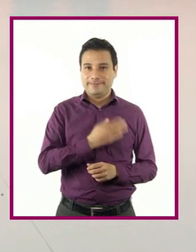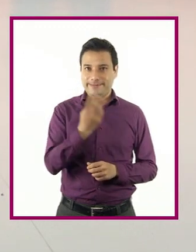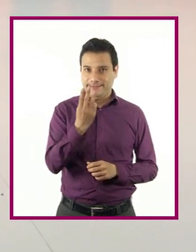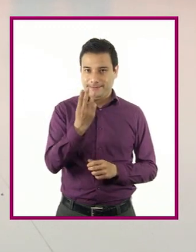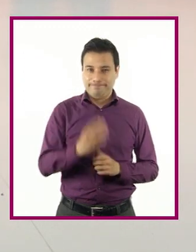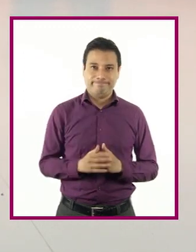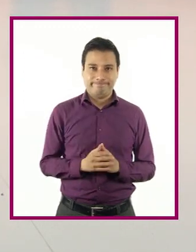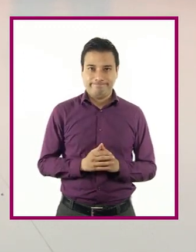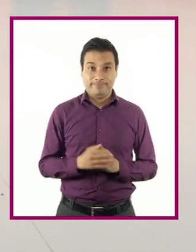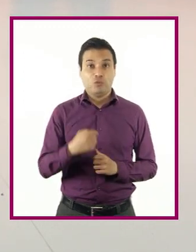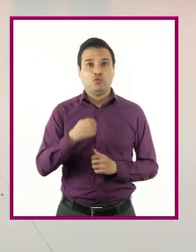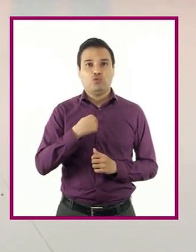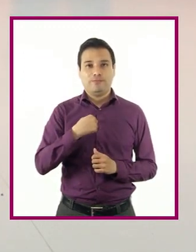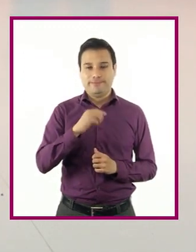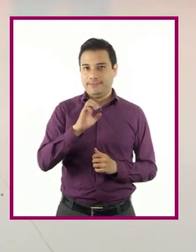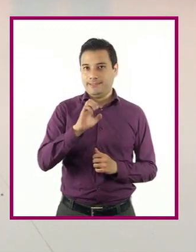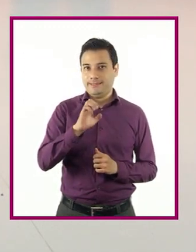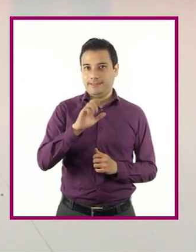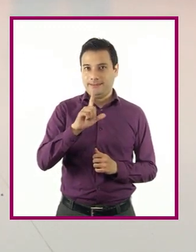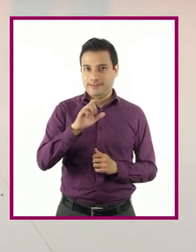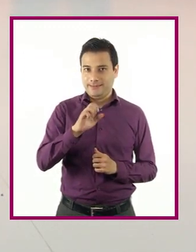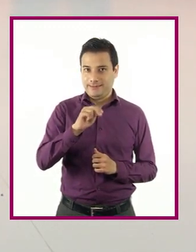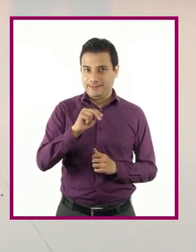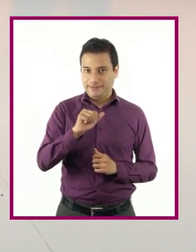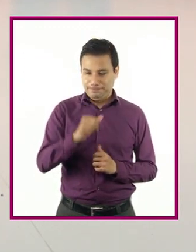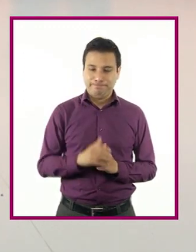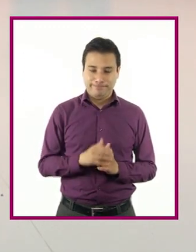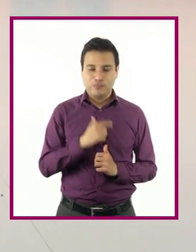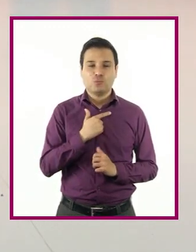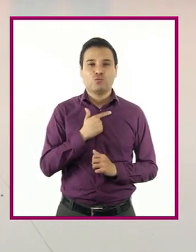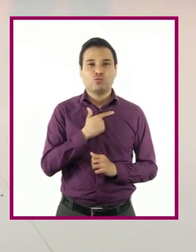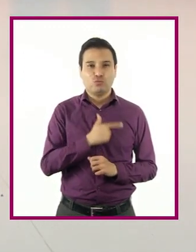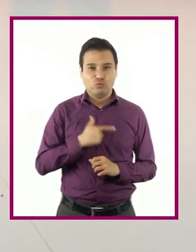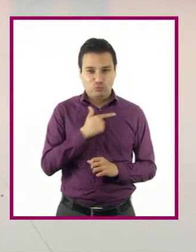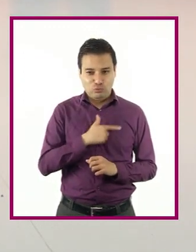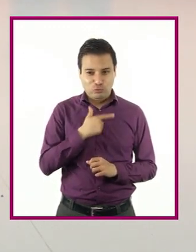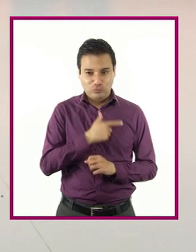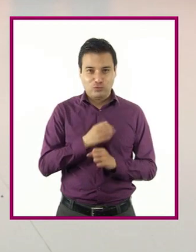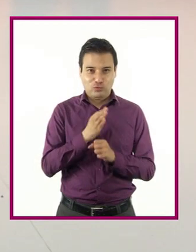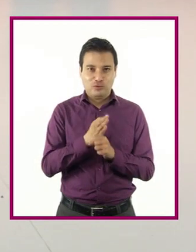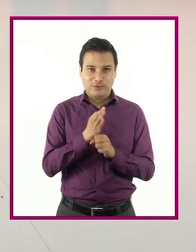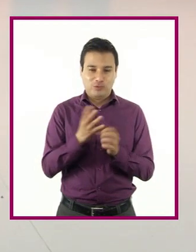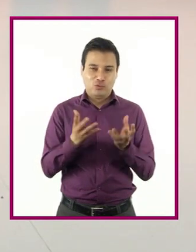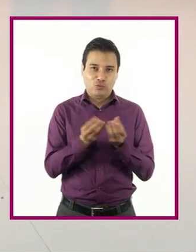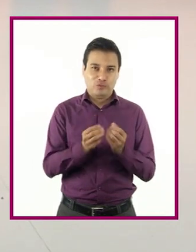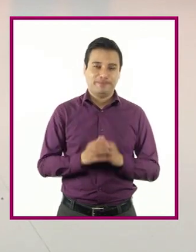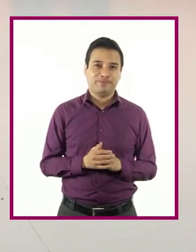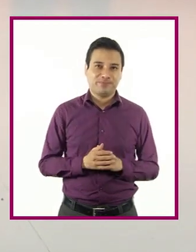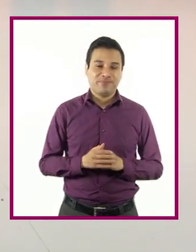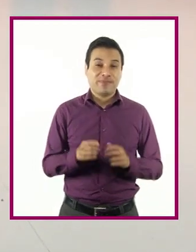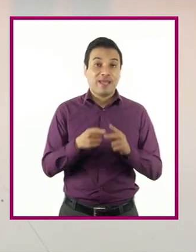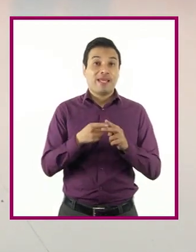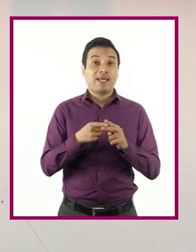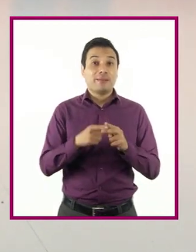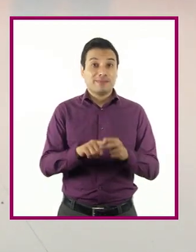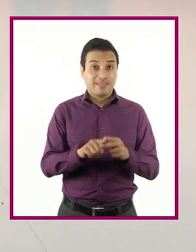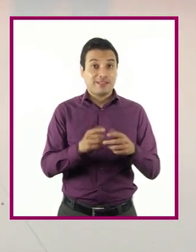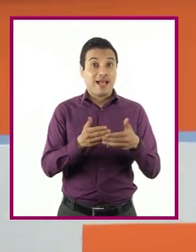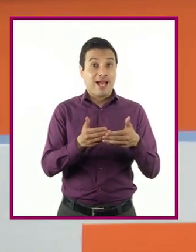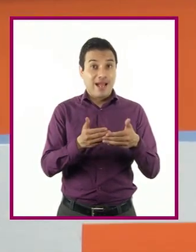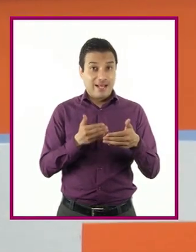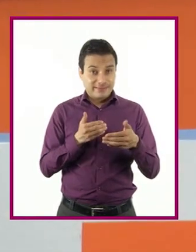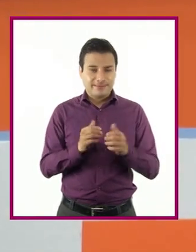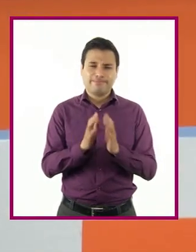Elena González y me da mucho gusto acompañarlos en Aprende en Casa. Antes de iniciar, tengan presente que